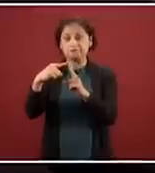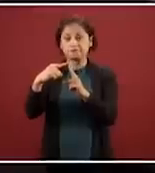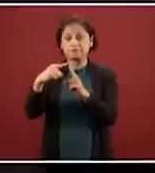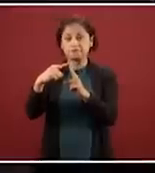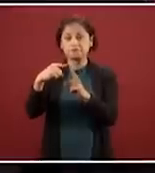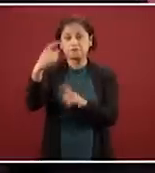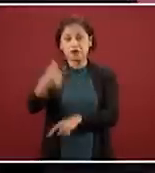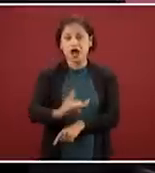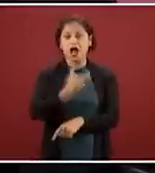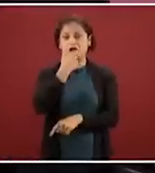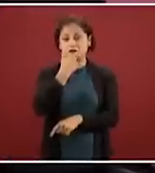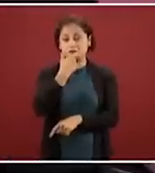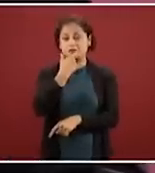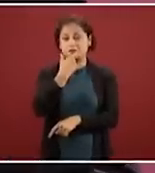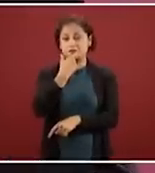comulgan,